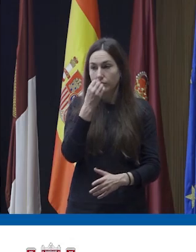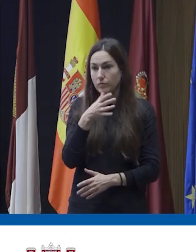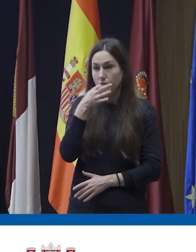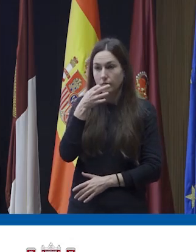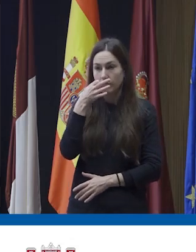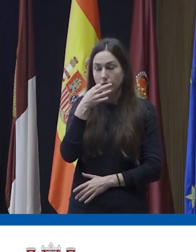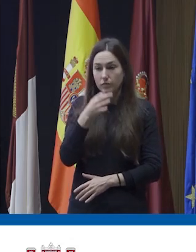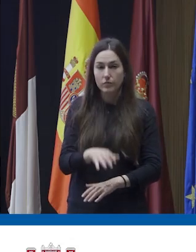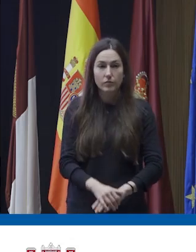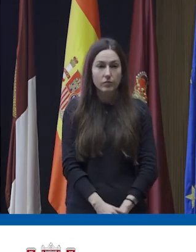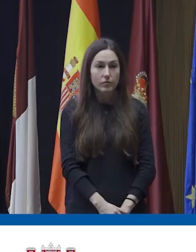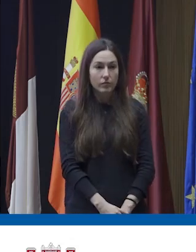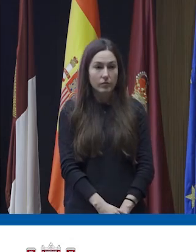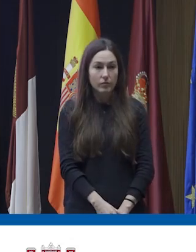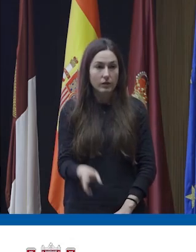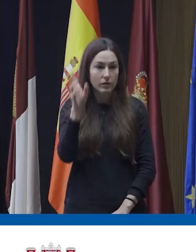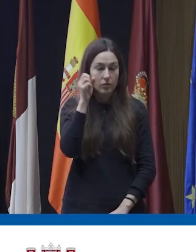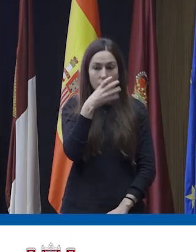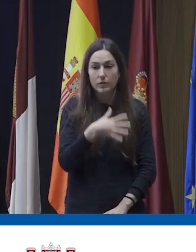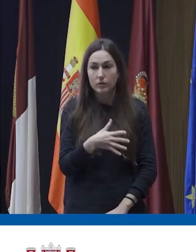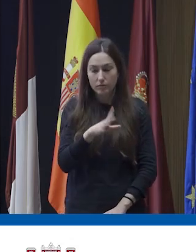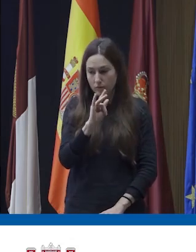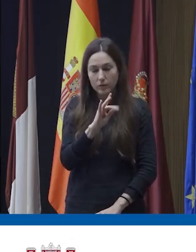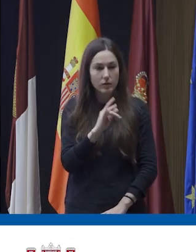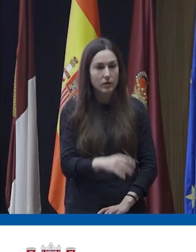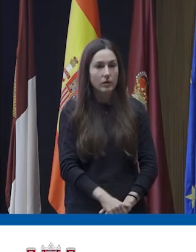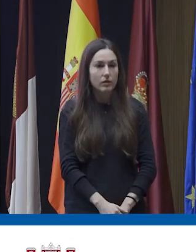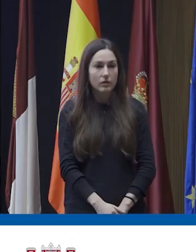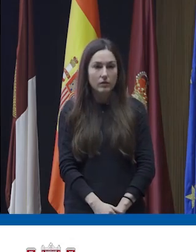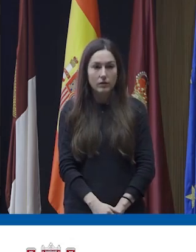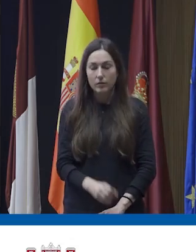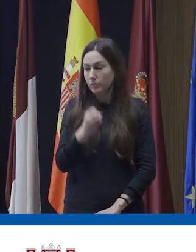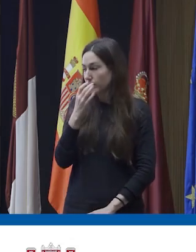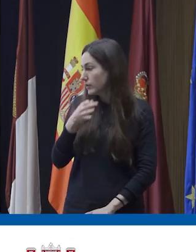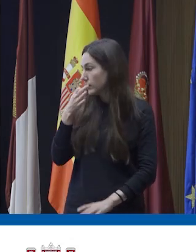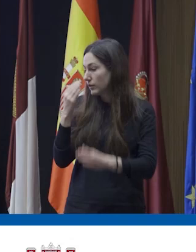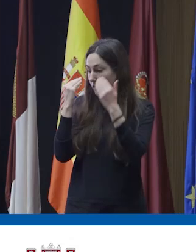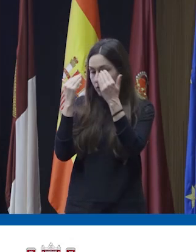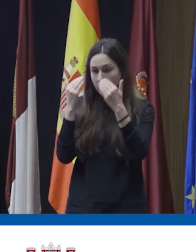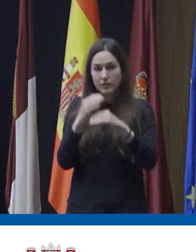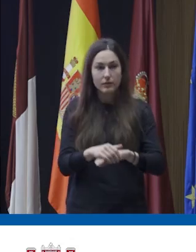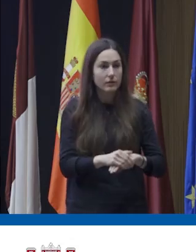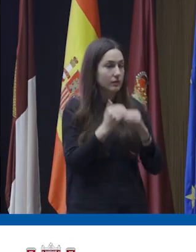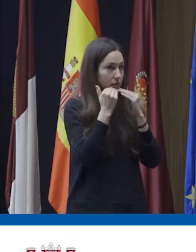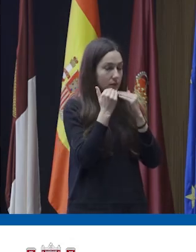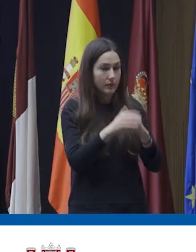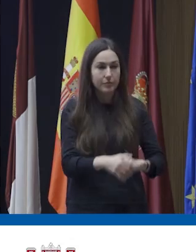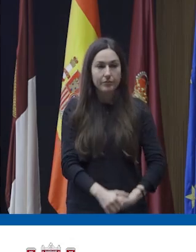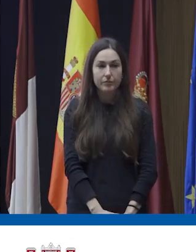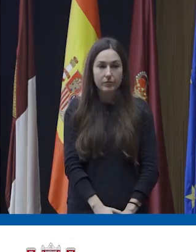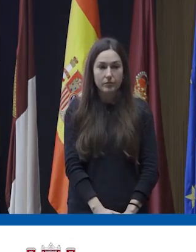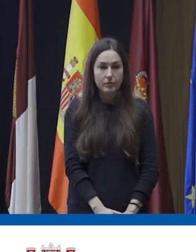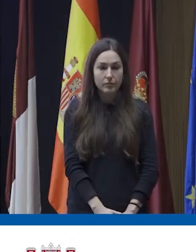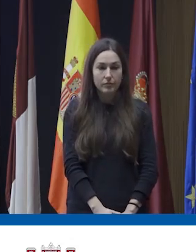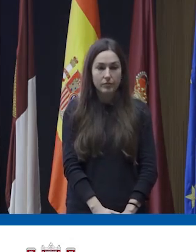tardes. ¿Se oye? Sí, sí, sí. Sí, sí. Enhorabuena por la conferencia. Gracias. No, yo te